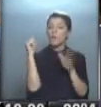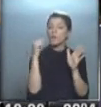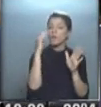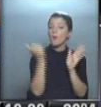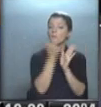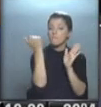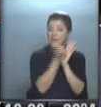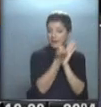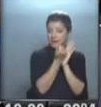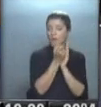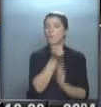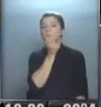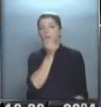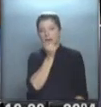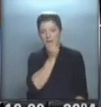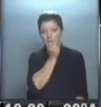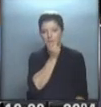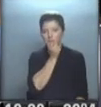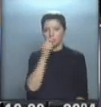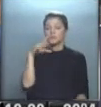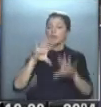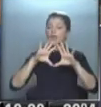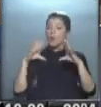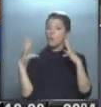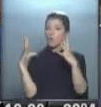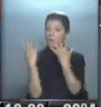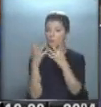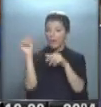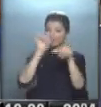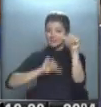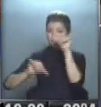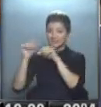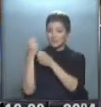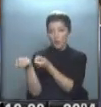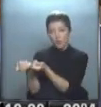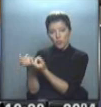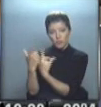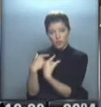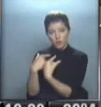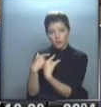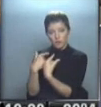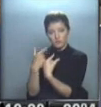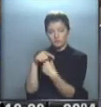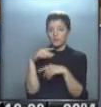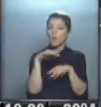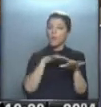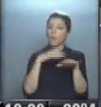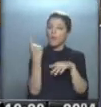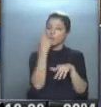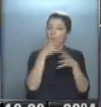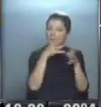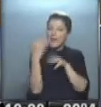haber obtenido por parte del mundo científico una herramienta, un instrumento fabuloso y fundamental, como